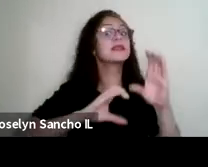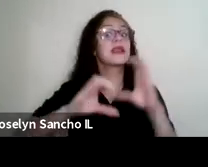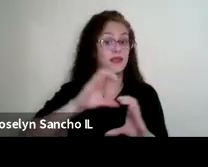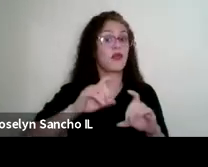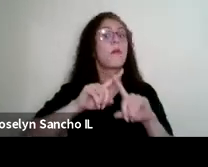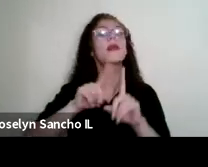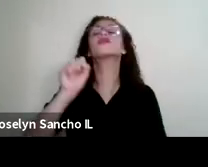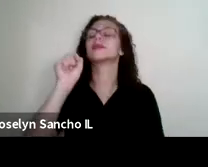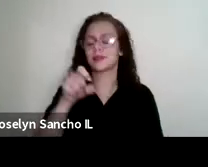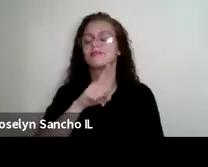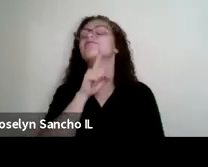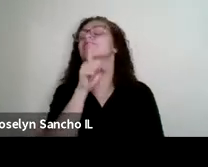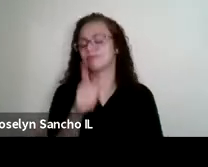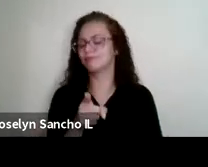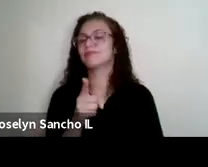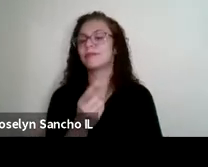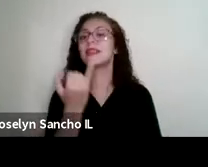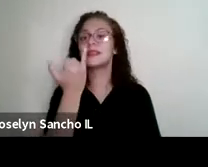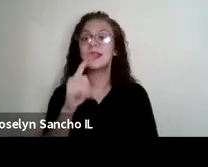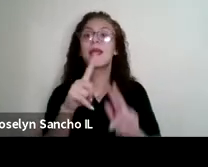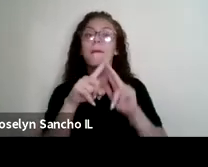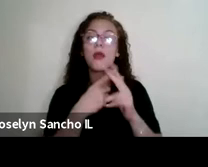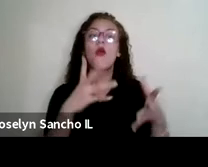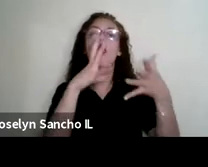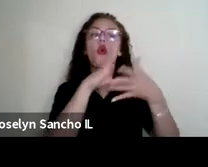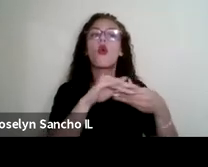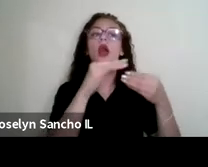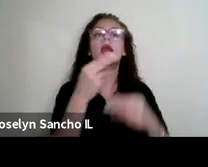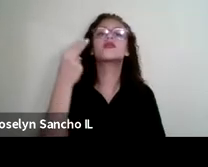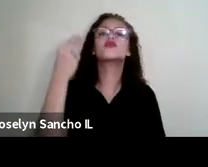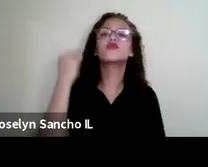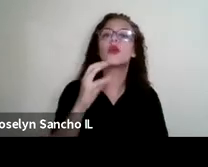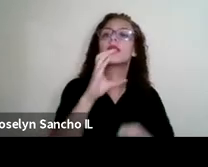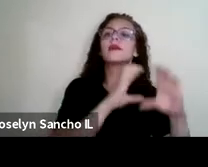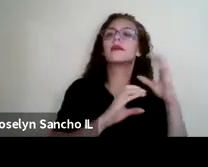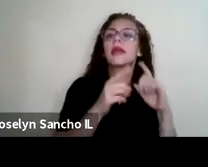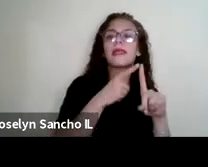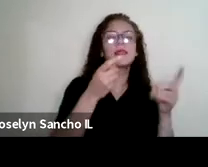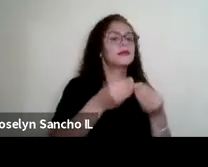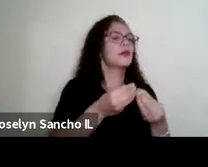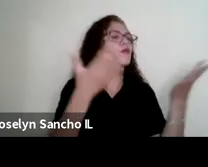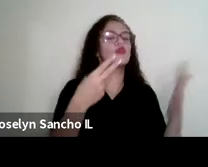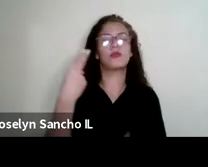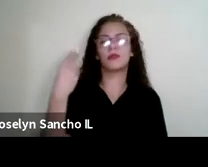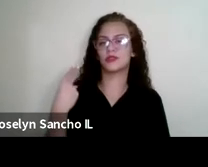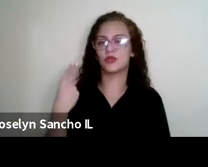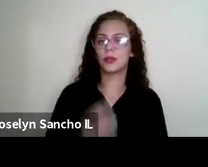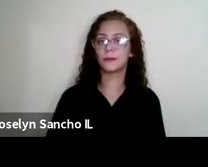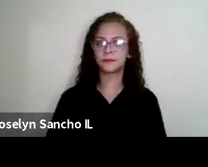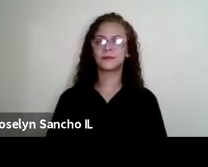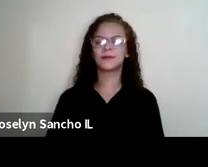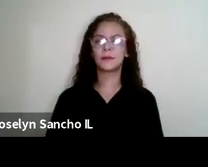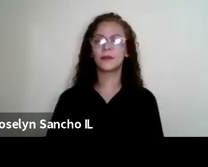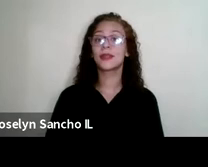lo son si es que empezamos a contar la historia de la ciencia desde múltiples historias.